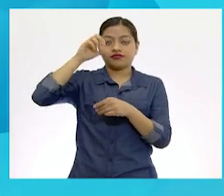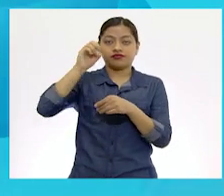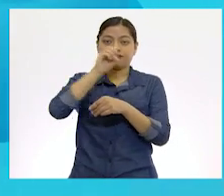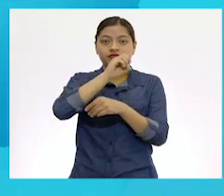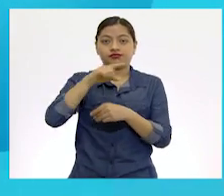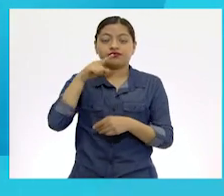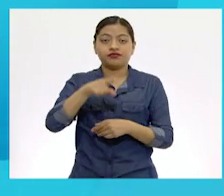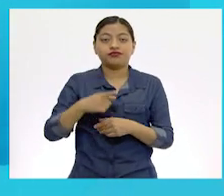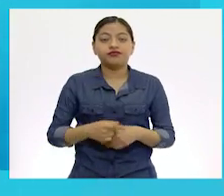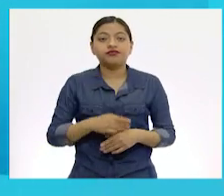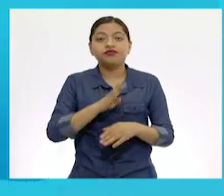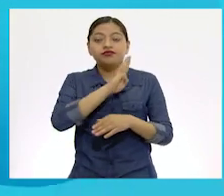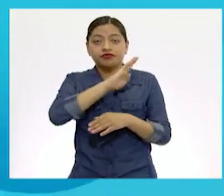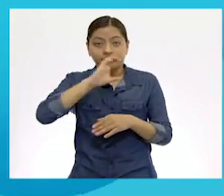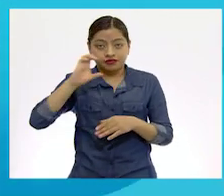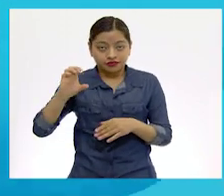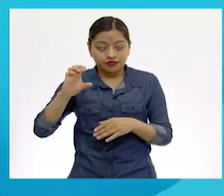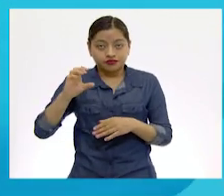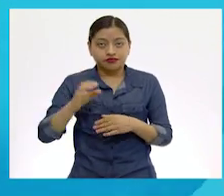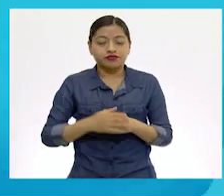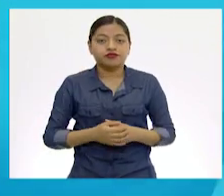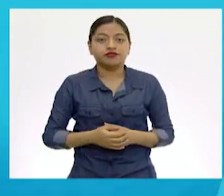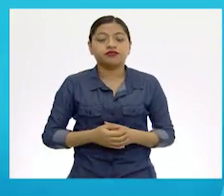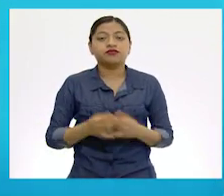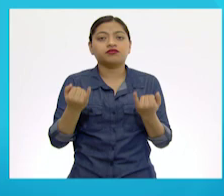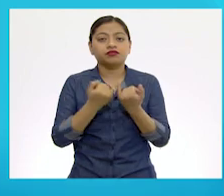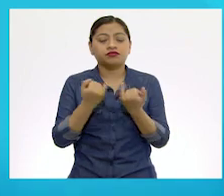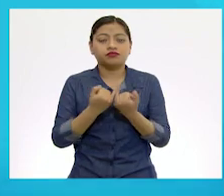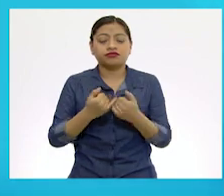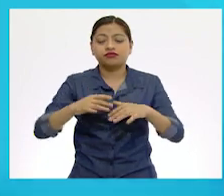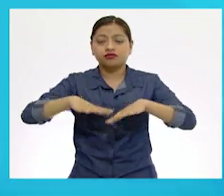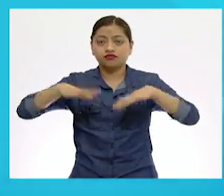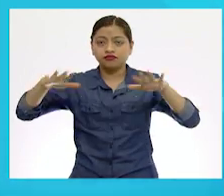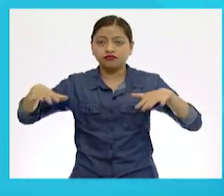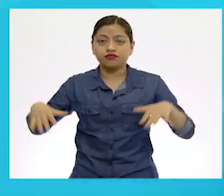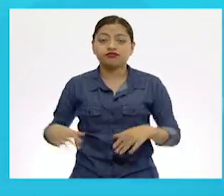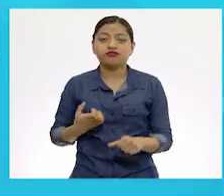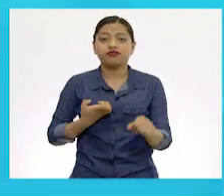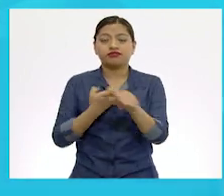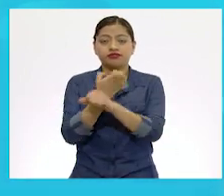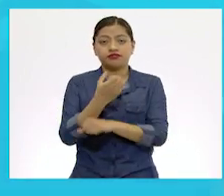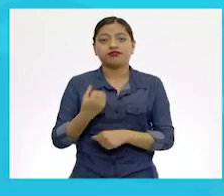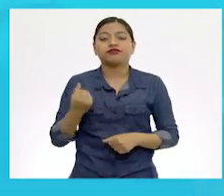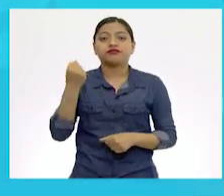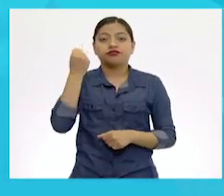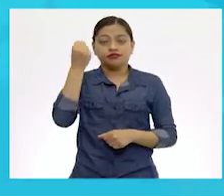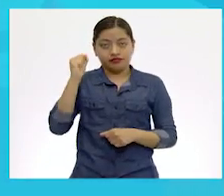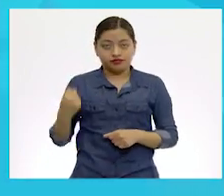la península de Baja California y las costas occidentales de los estados de Sonora y Sinaloa.